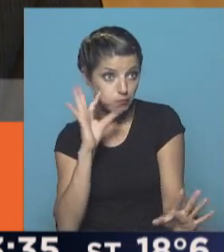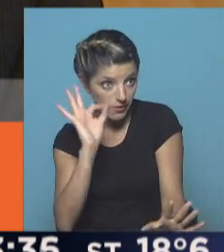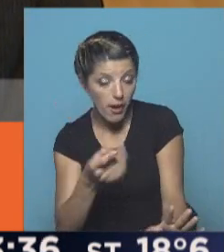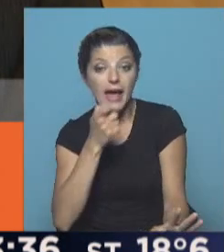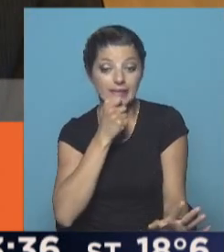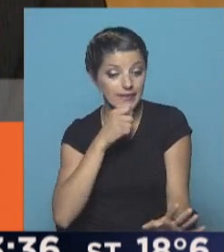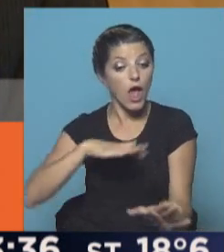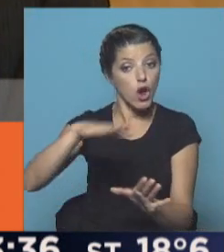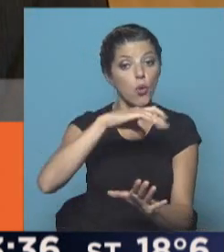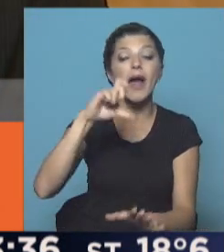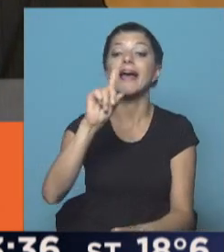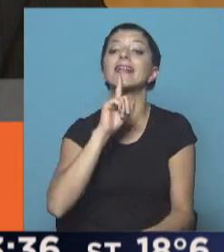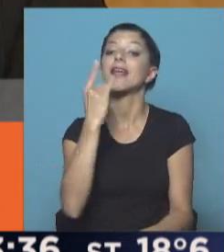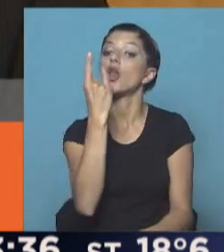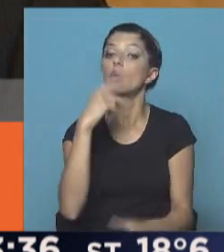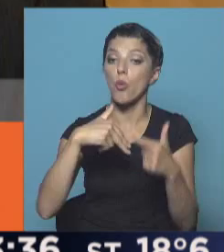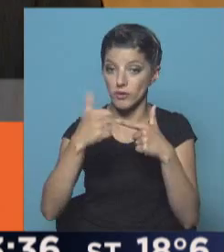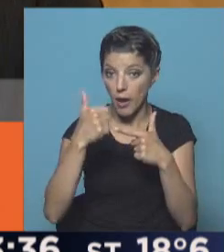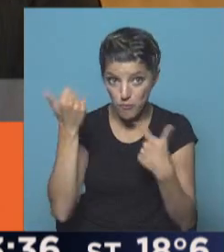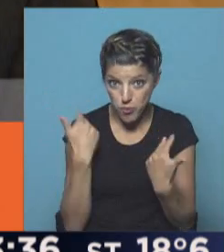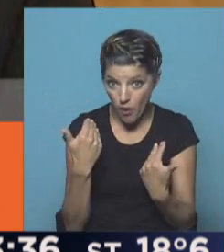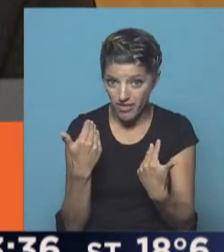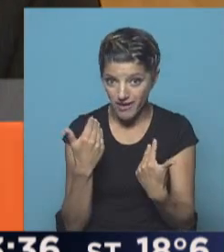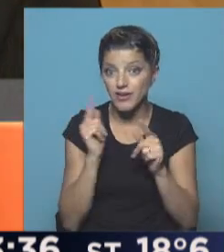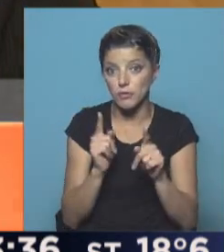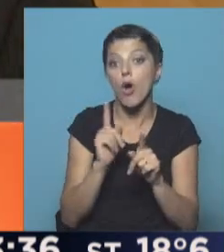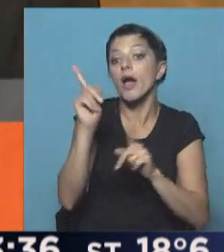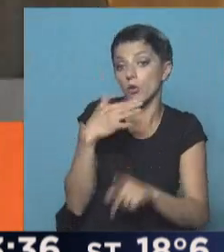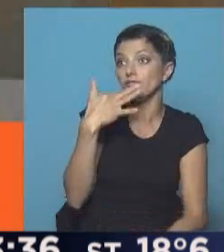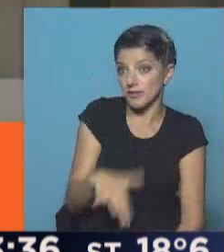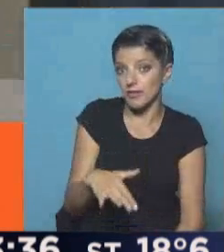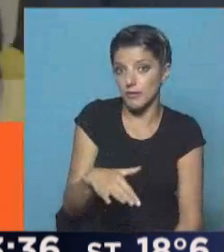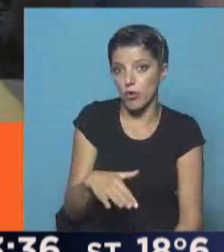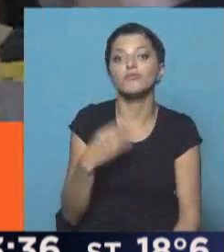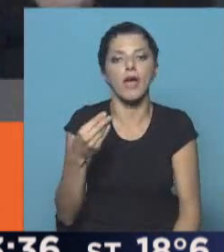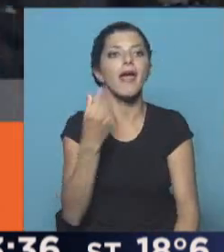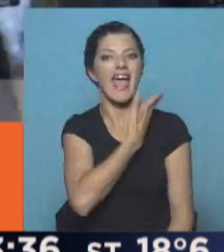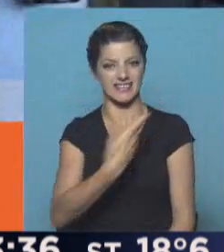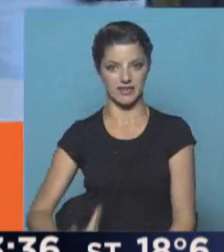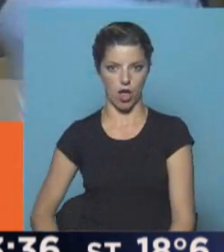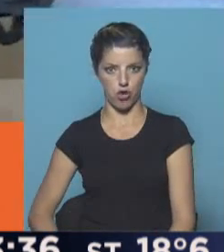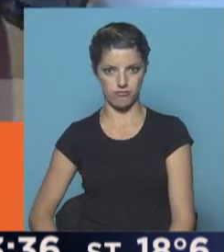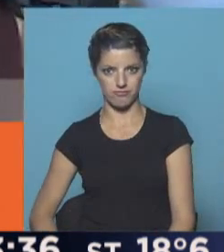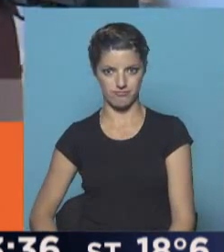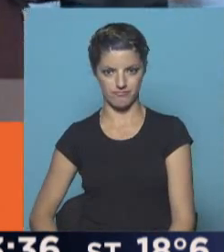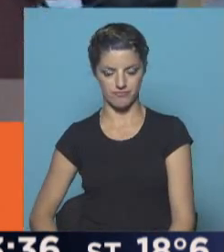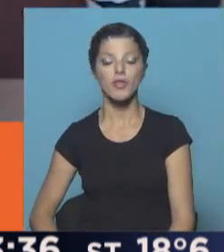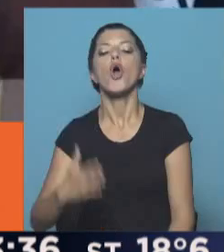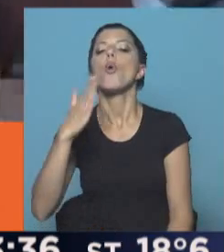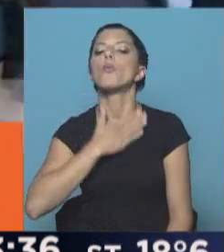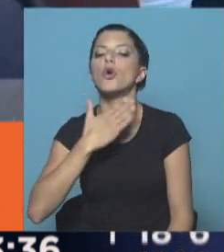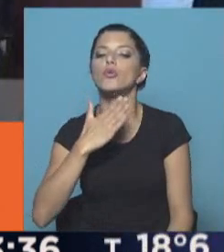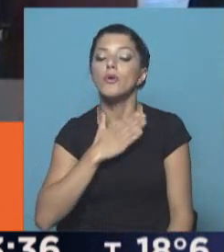condiciones para ser esto que algunos entendemos que debe ser, que es un Estado. Nuestra oferta, nuestra